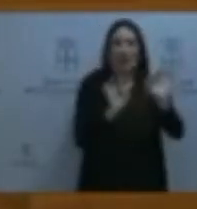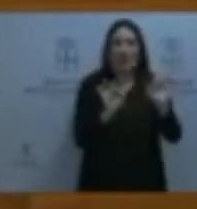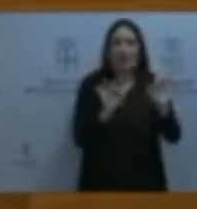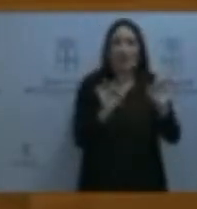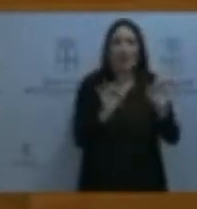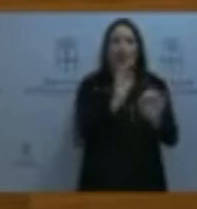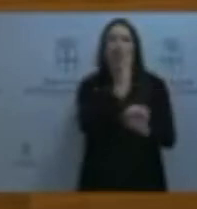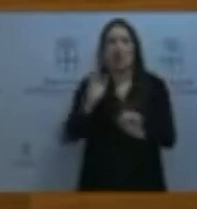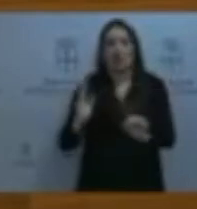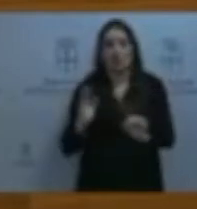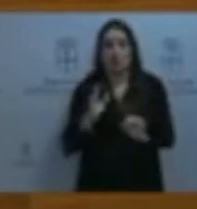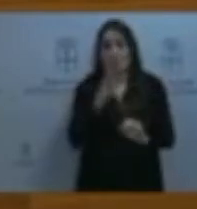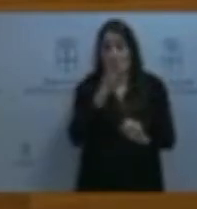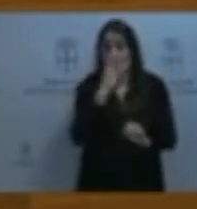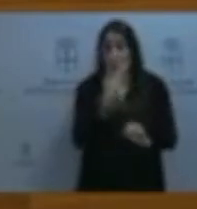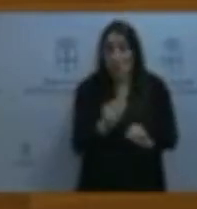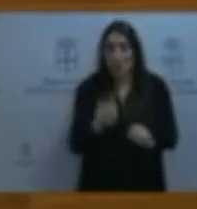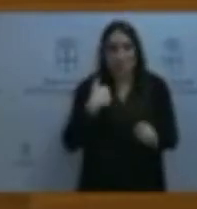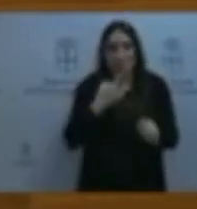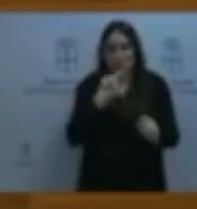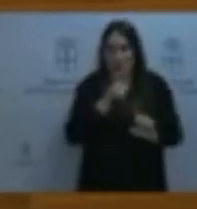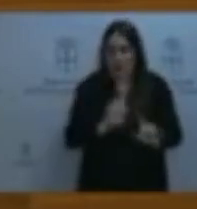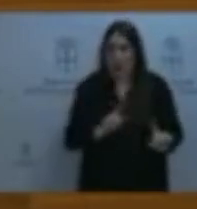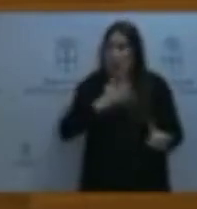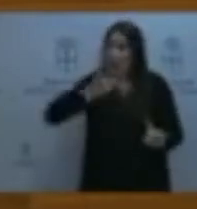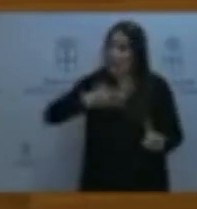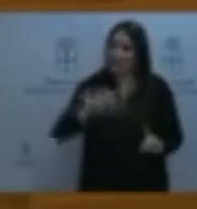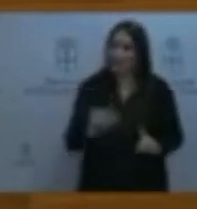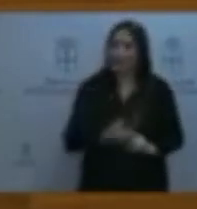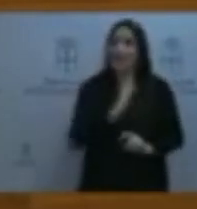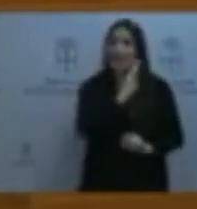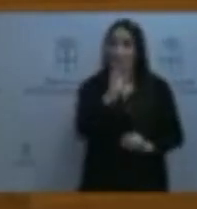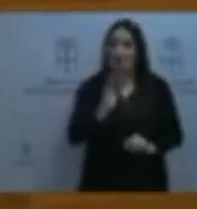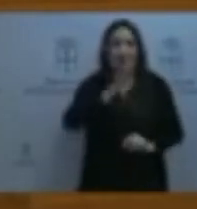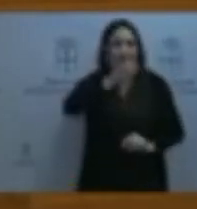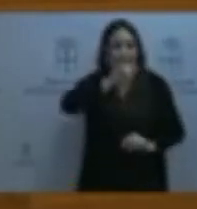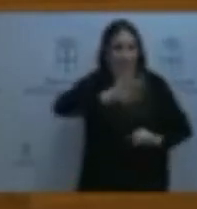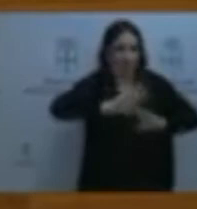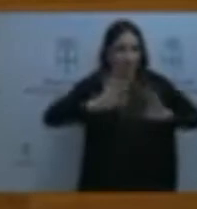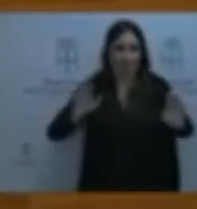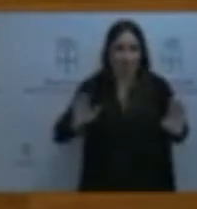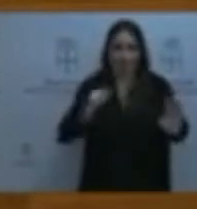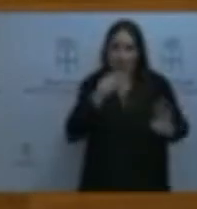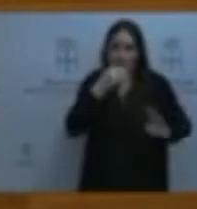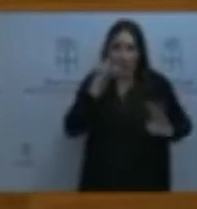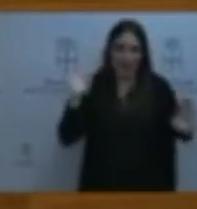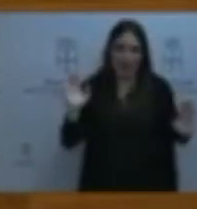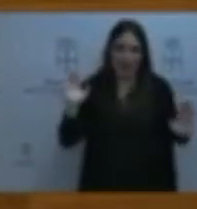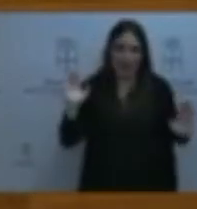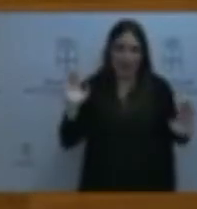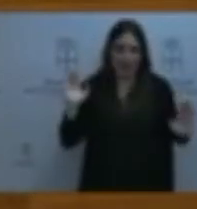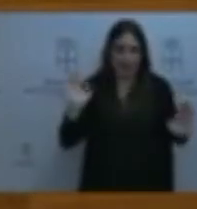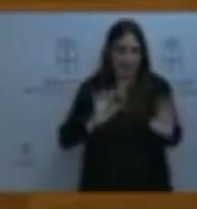los daños por lobo, porque lo importante es que los daños, haylos. Y con eso nos basta para